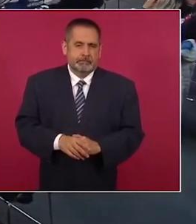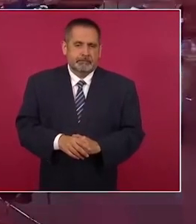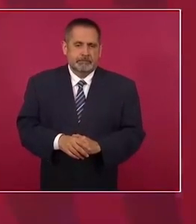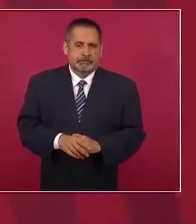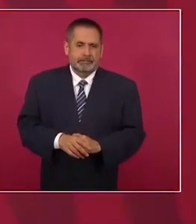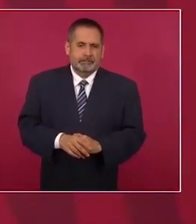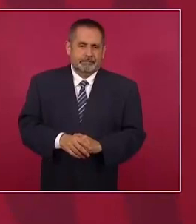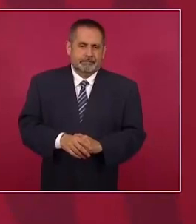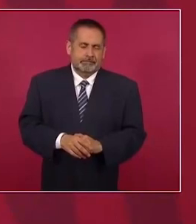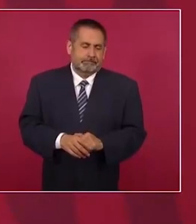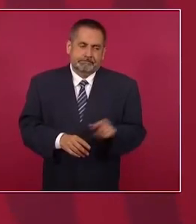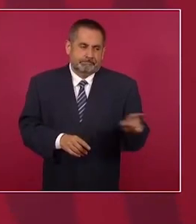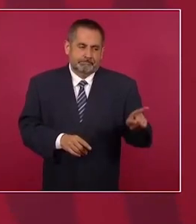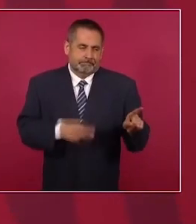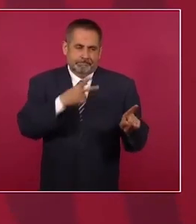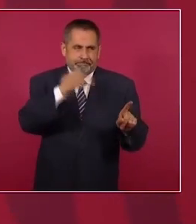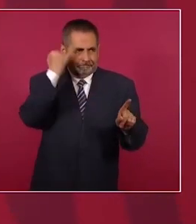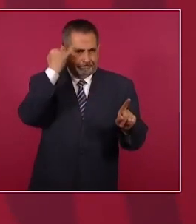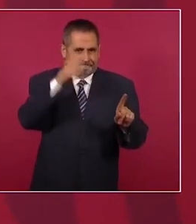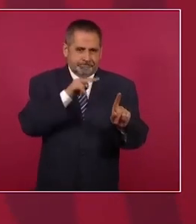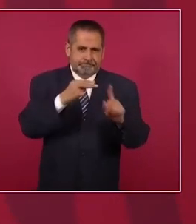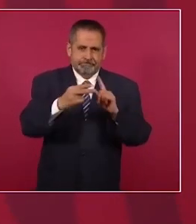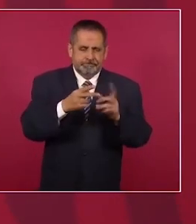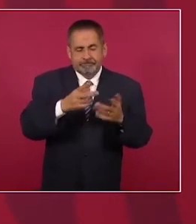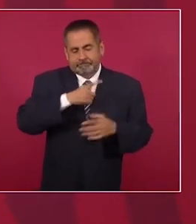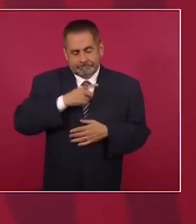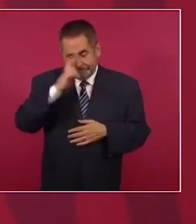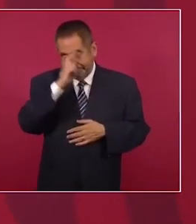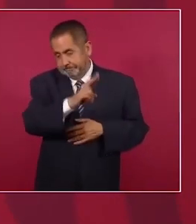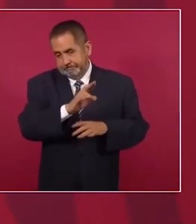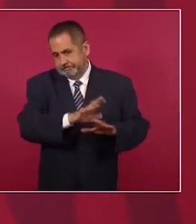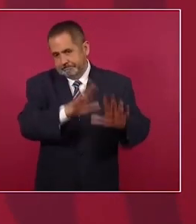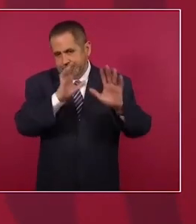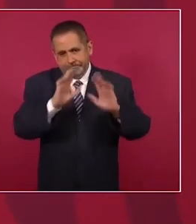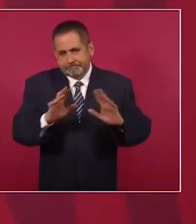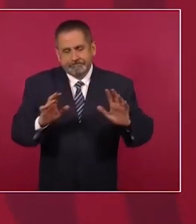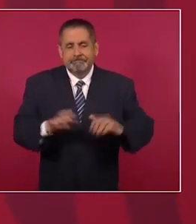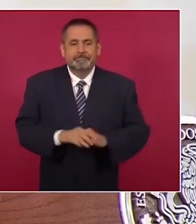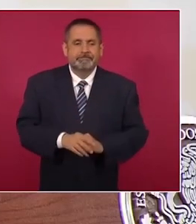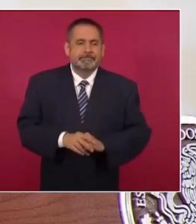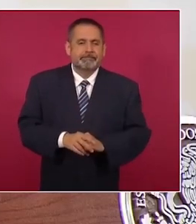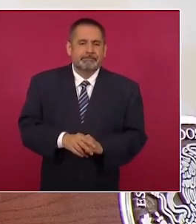Es una concepción, o sea, y hay que respetar.